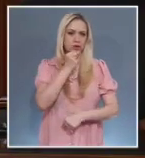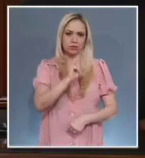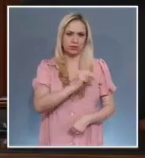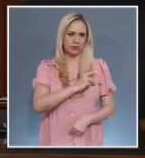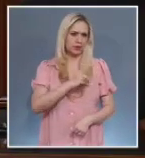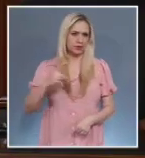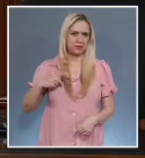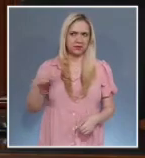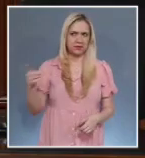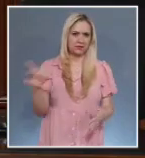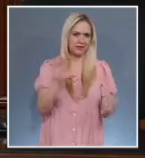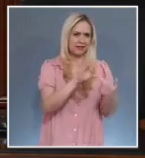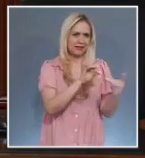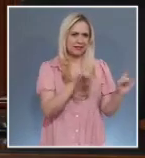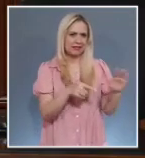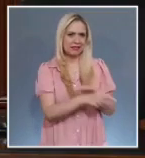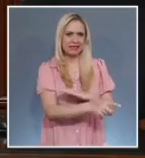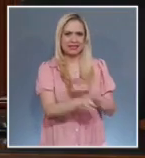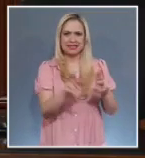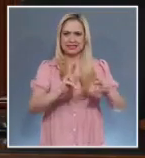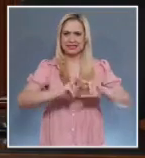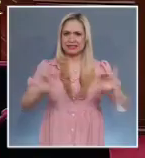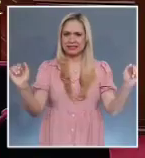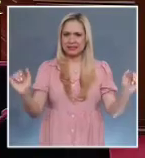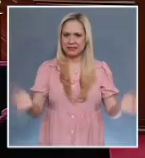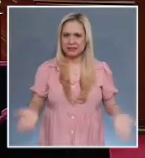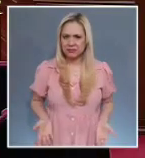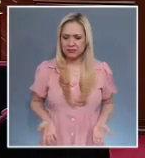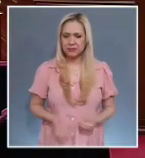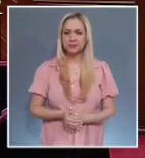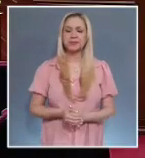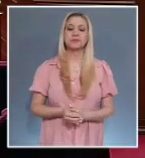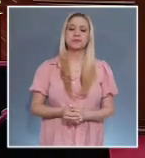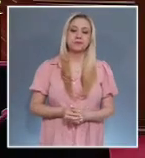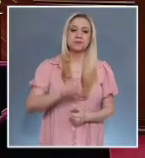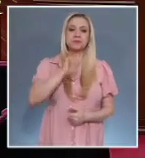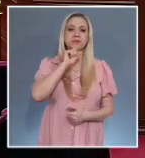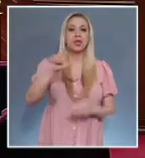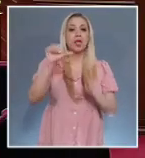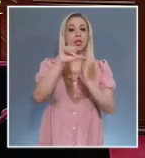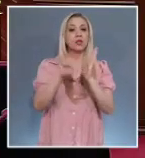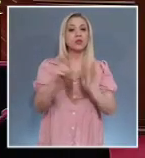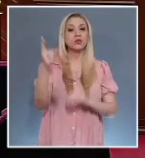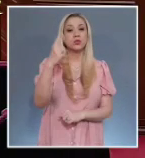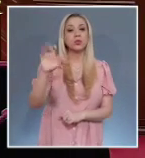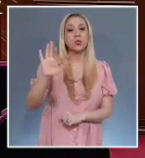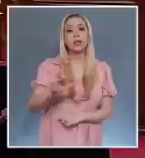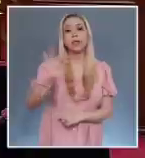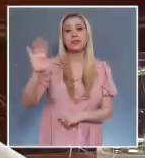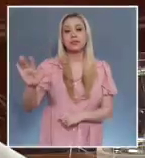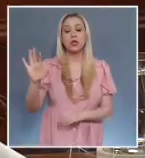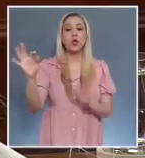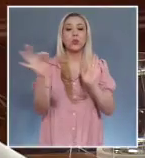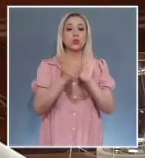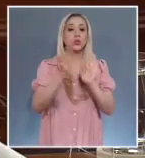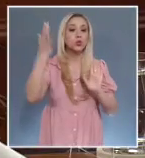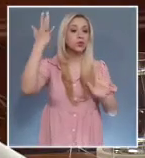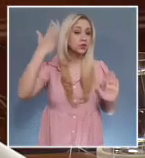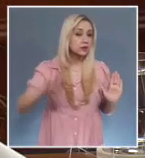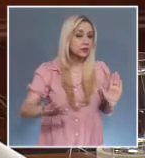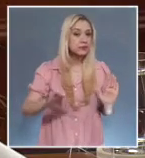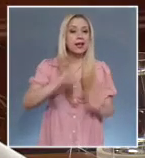otra acción de inconstitucionalidad, el Pleno invalidó el artículo 155, fracción décima, de la Ley de